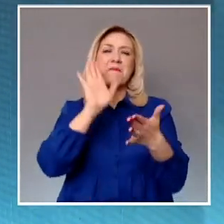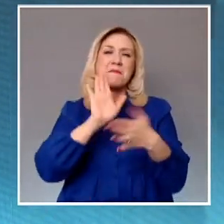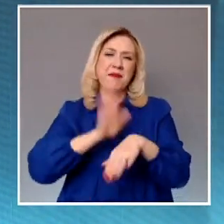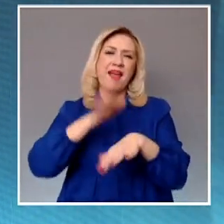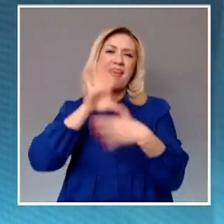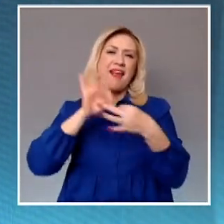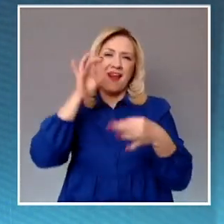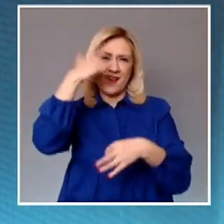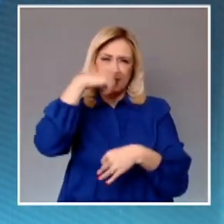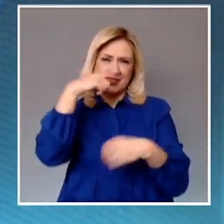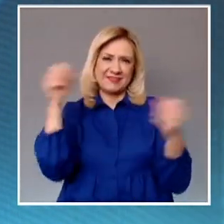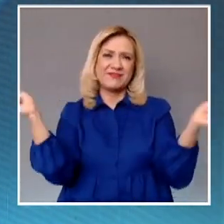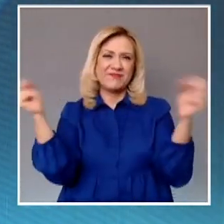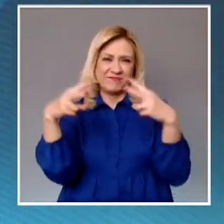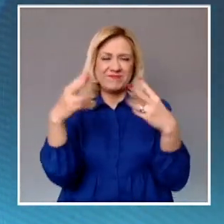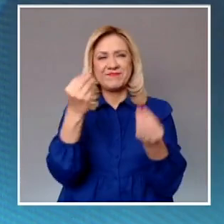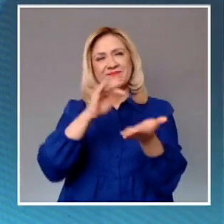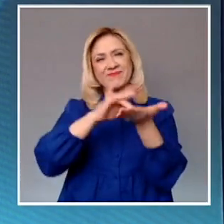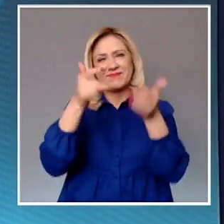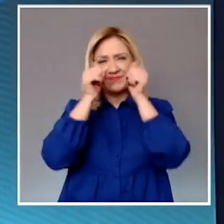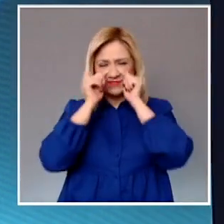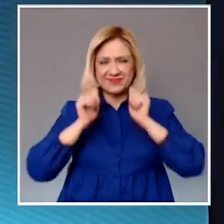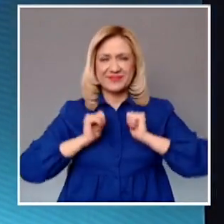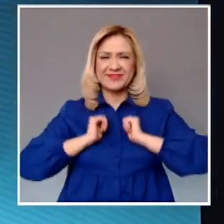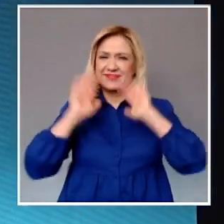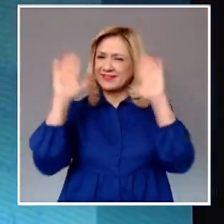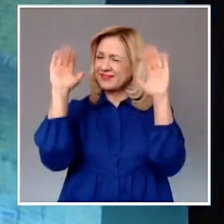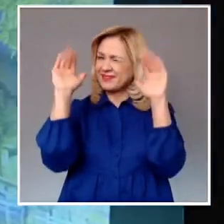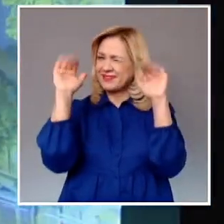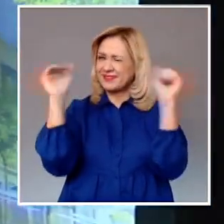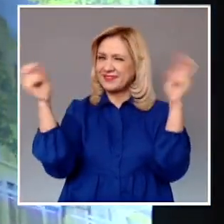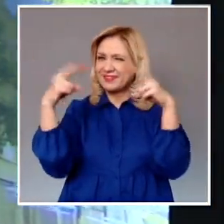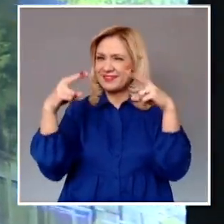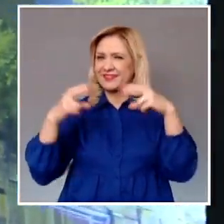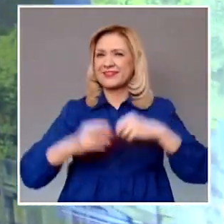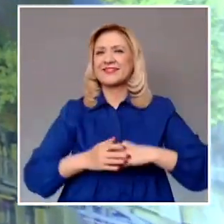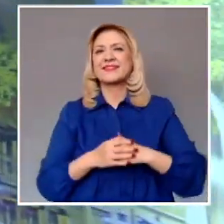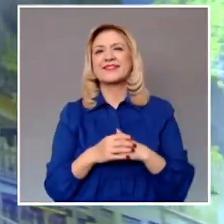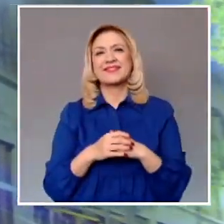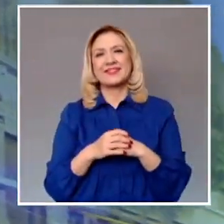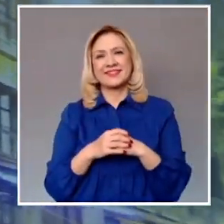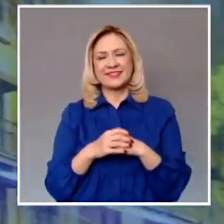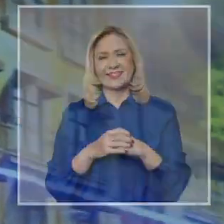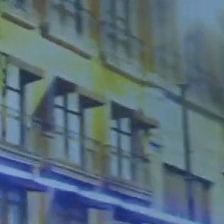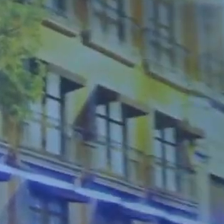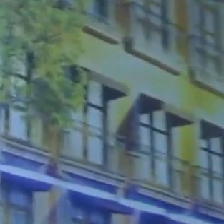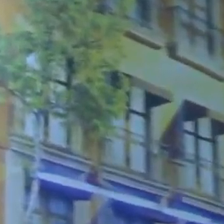agradecemos su atención, que tengan excelente miércoles. Hasta pronto.